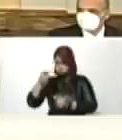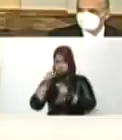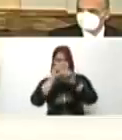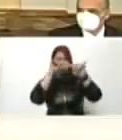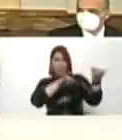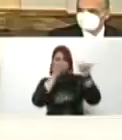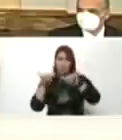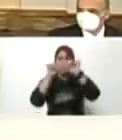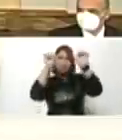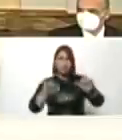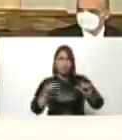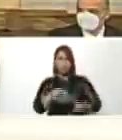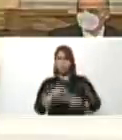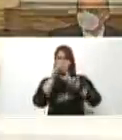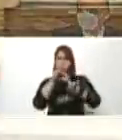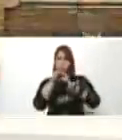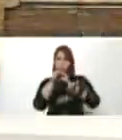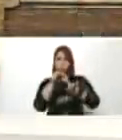Y